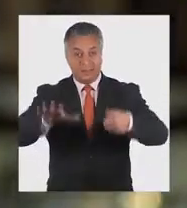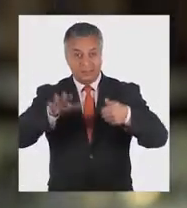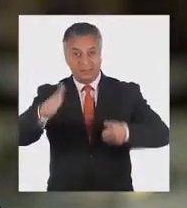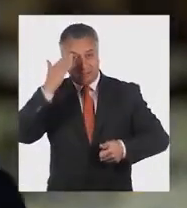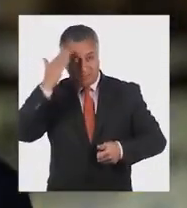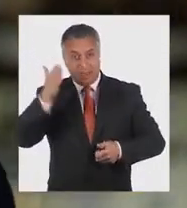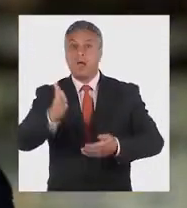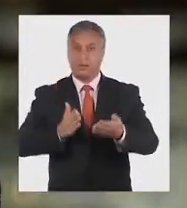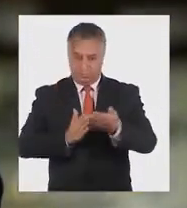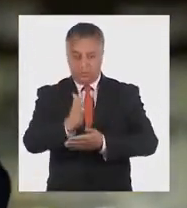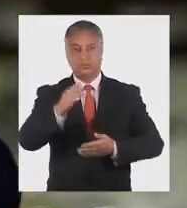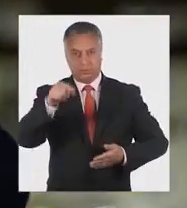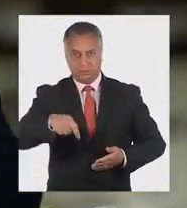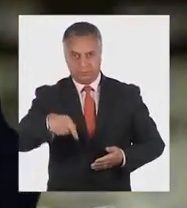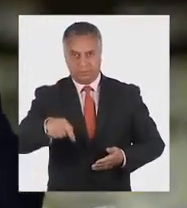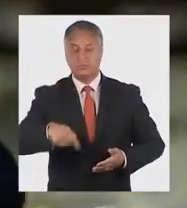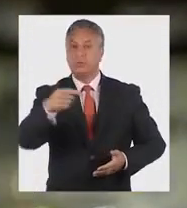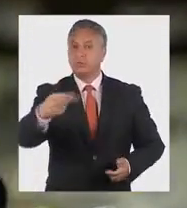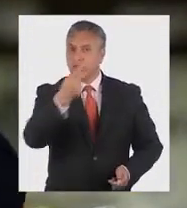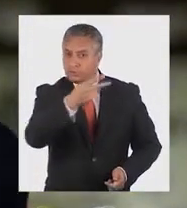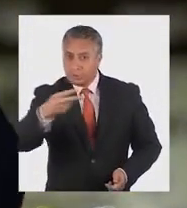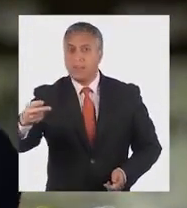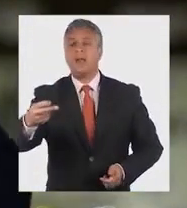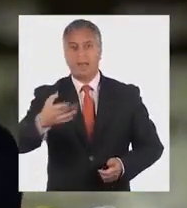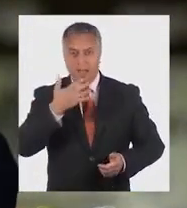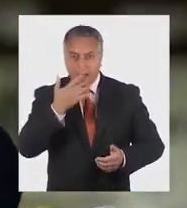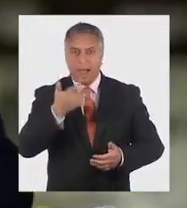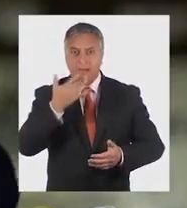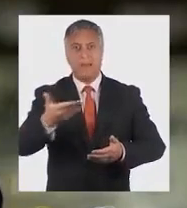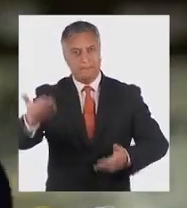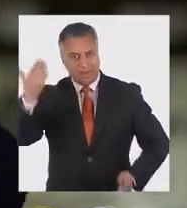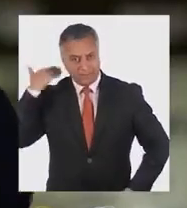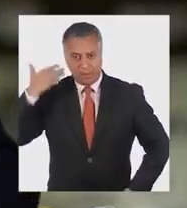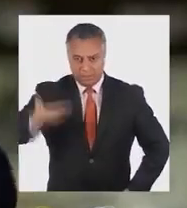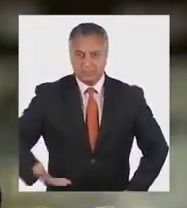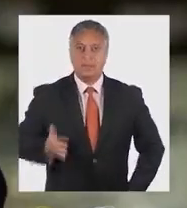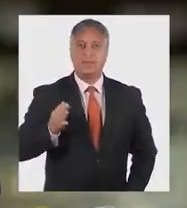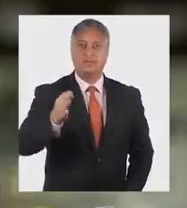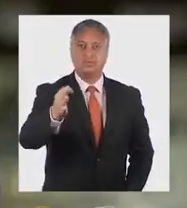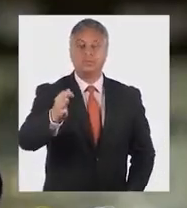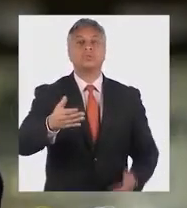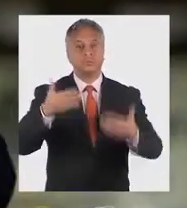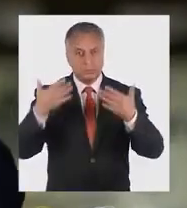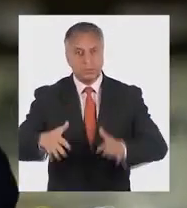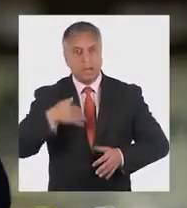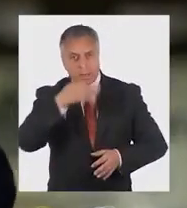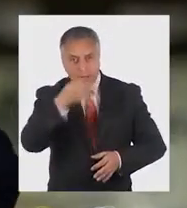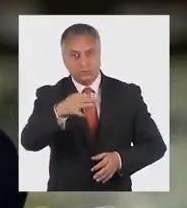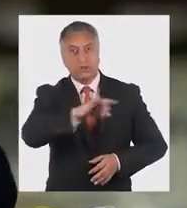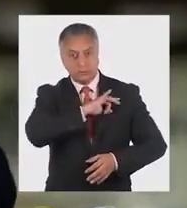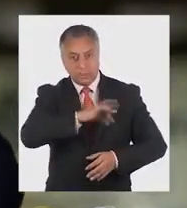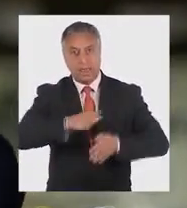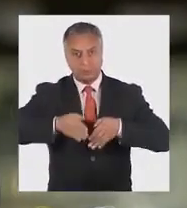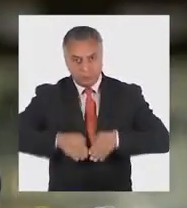Hace 16 días comenzó esta franja y durante estas semanas hemos hablado del pasado, del presente y del futuro. Hemos dicho